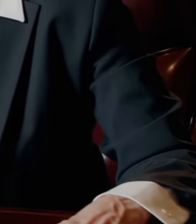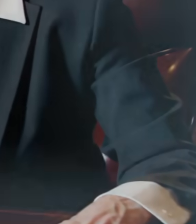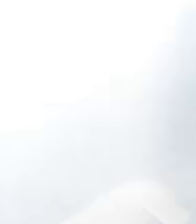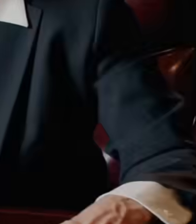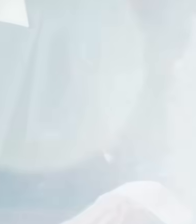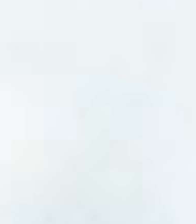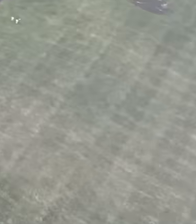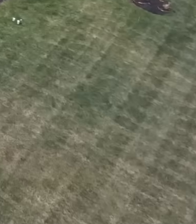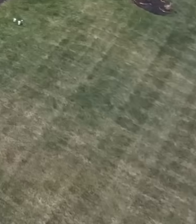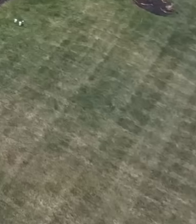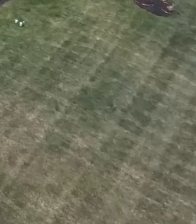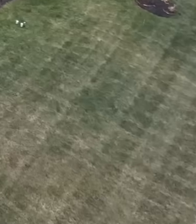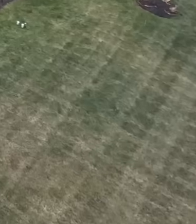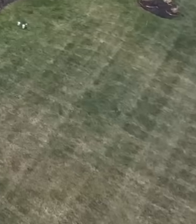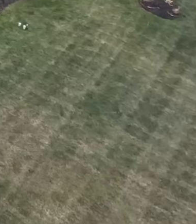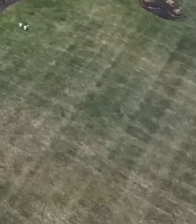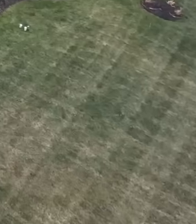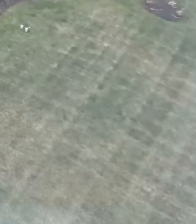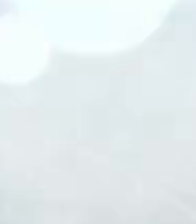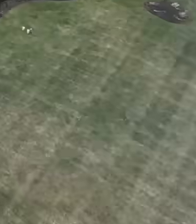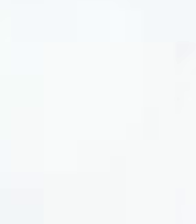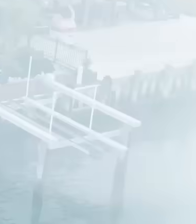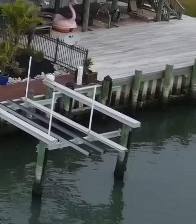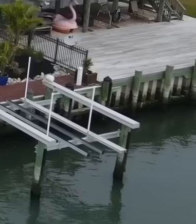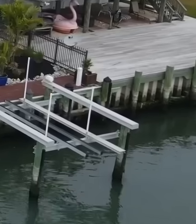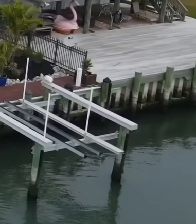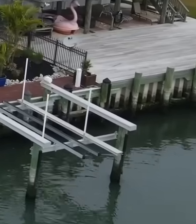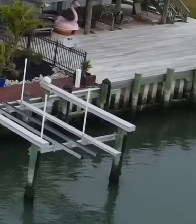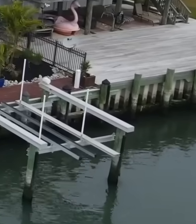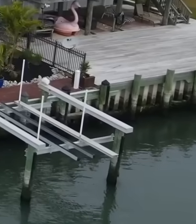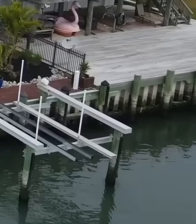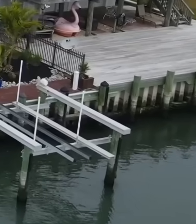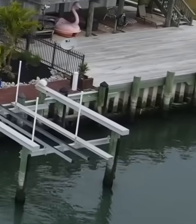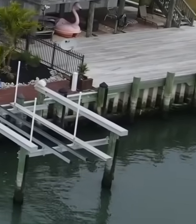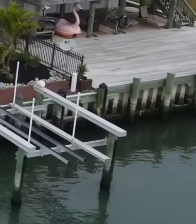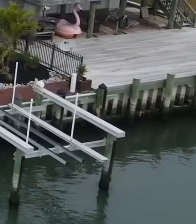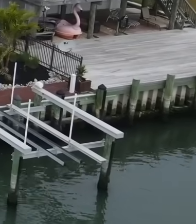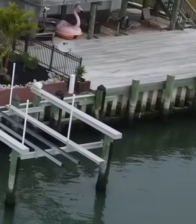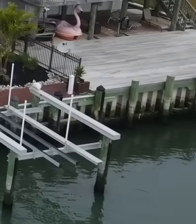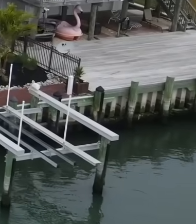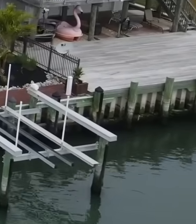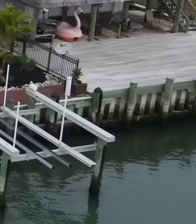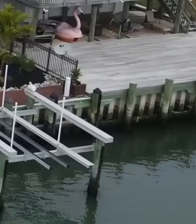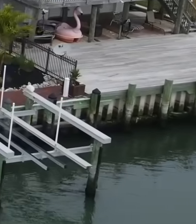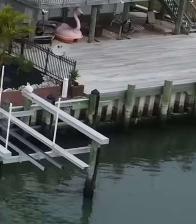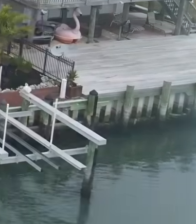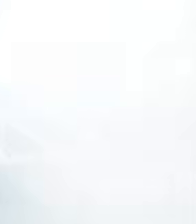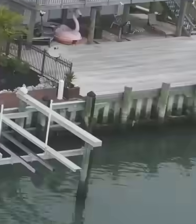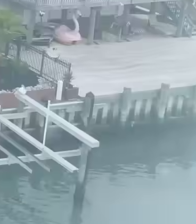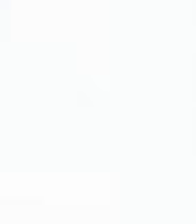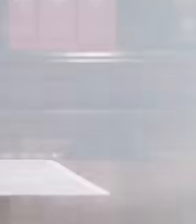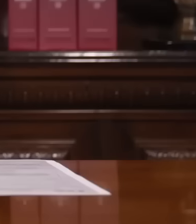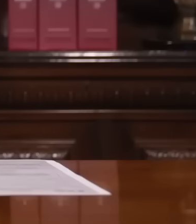se aseguraron 19 propiedades de García Luna y sus cómplices. La denuncia se hizo formalmente en el periodo